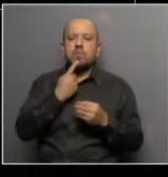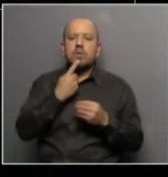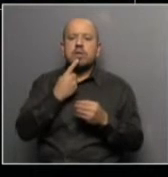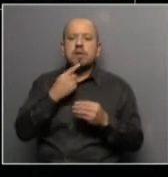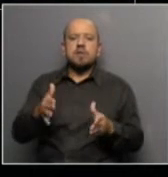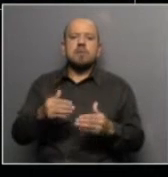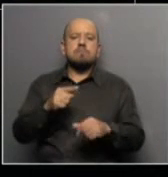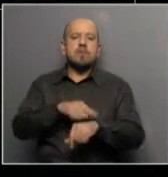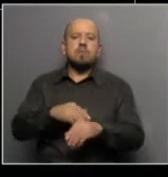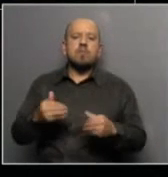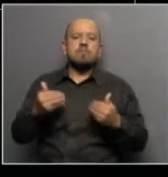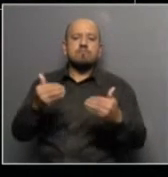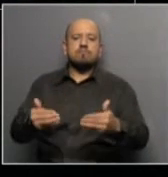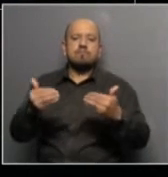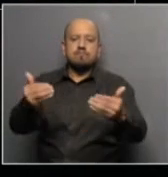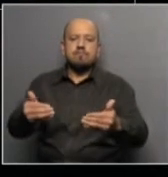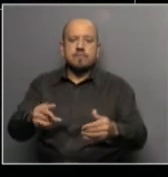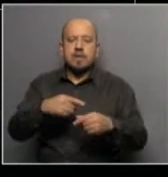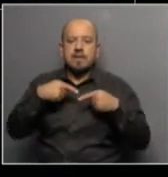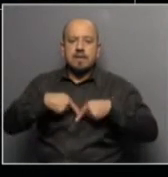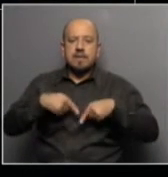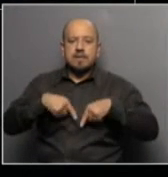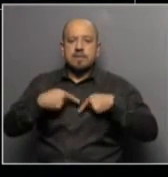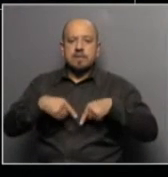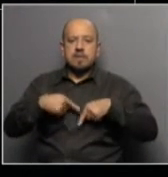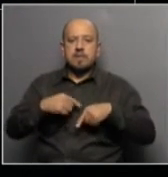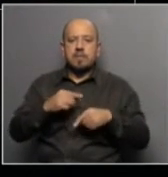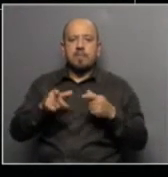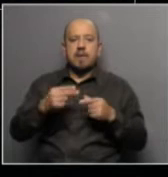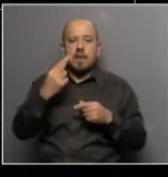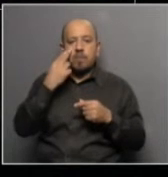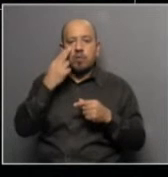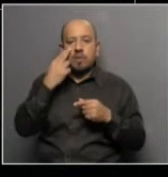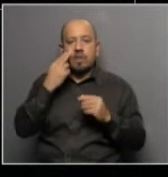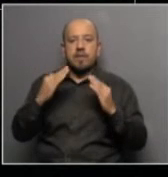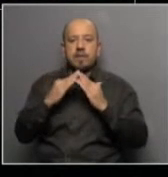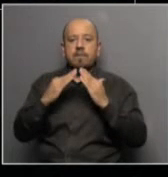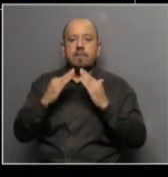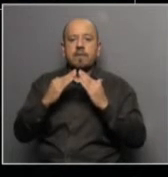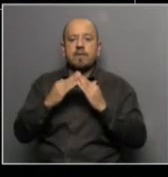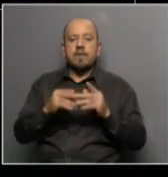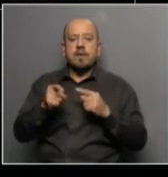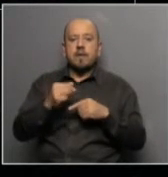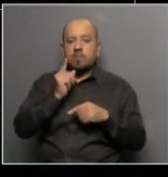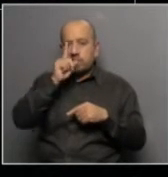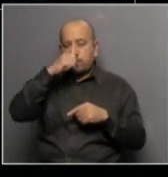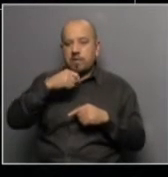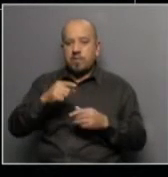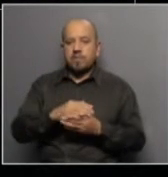plazo que se plantean desde la Intendencia de Montevideo para apoyar el problema de la vivienda y el acceso de la vivienda